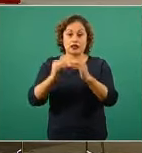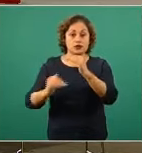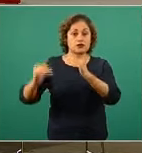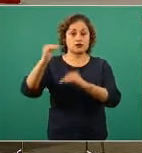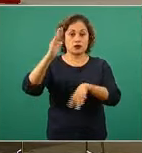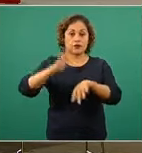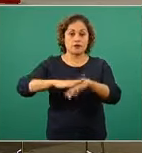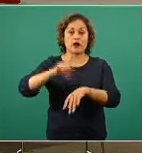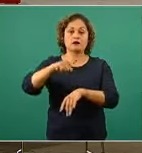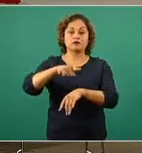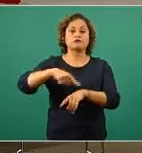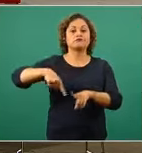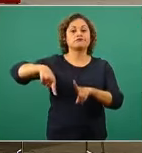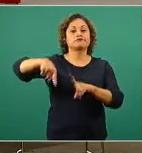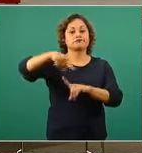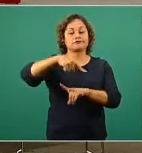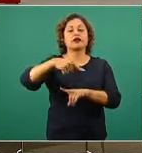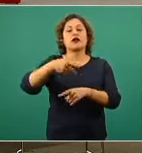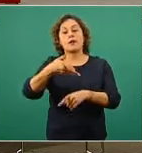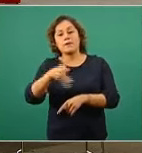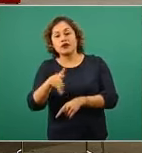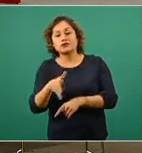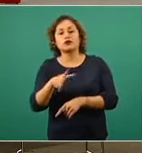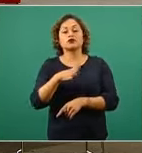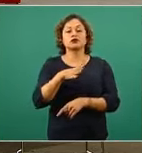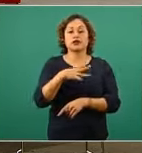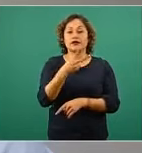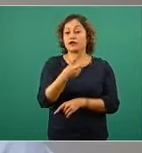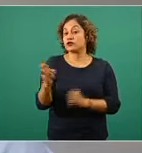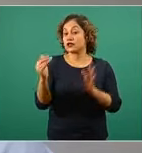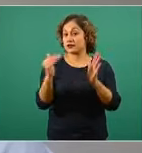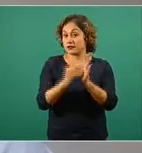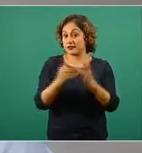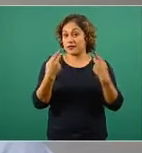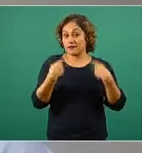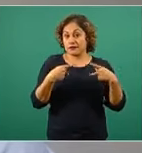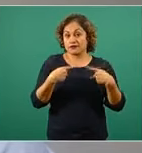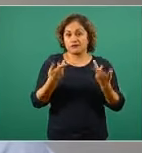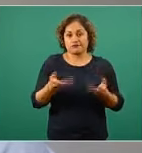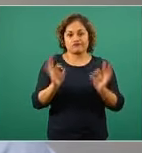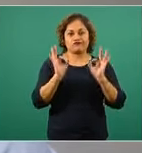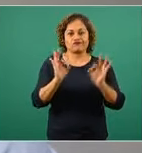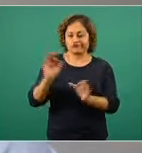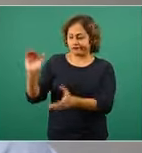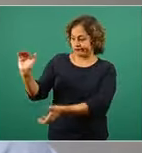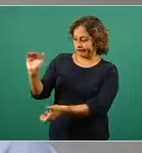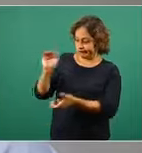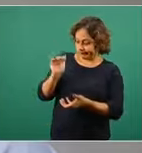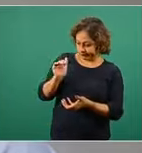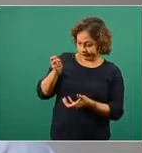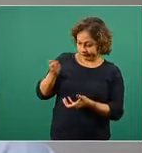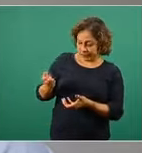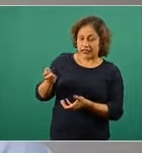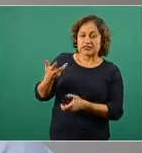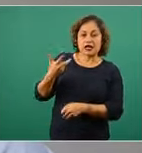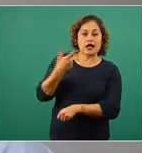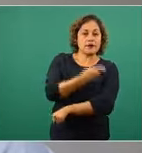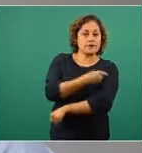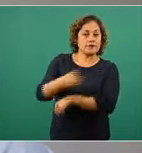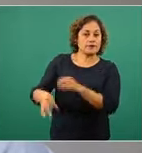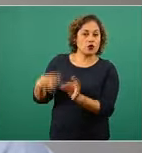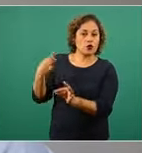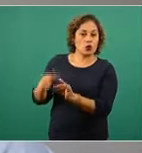precisamente alrededor de las 200,000 personas, lo cual entonces hace también idóneo para que con la totalidad de este